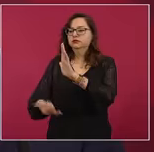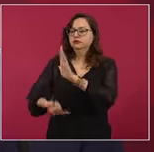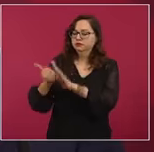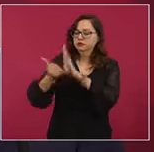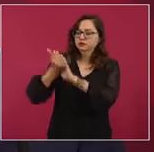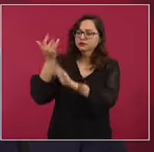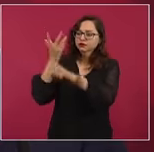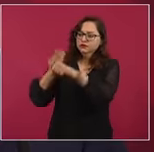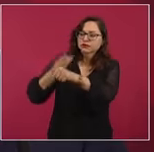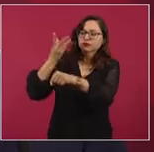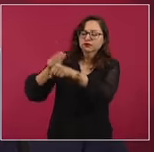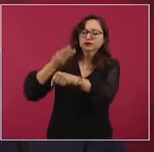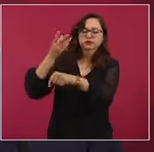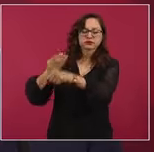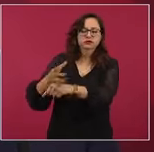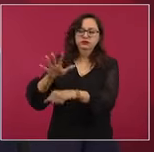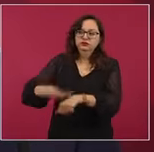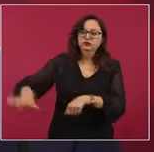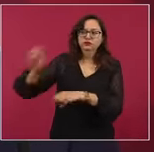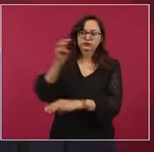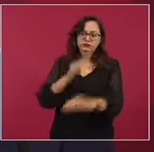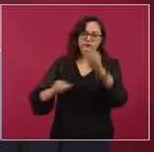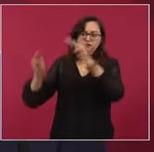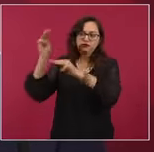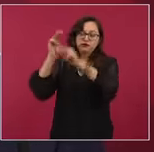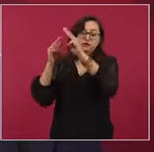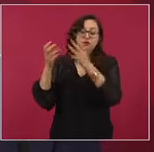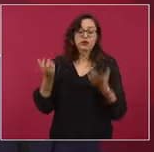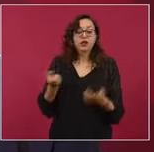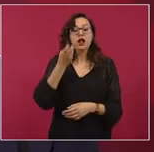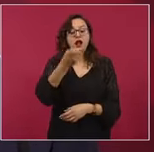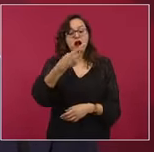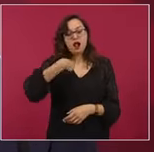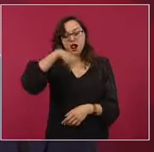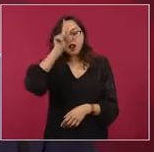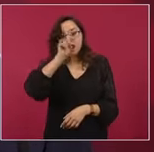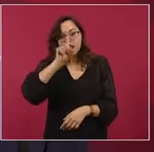allá. Entonces, es lo que yo recomiendo,